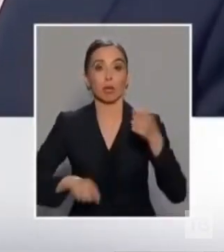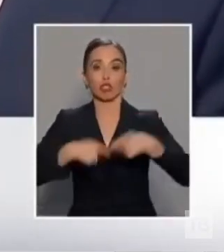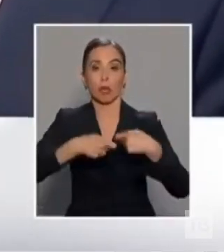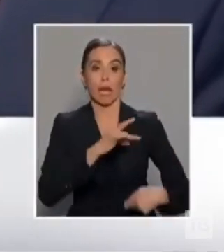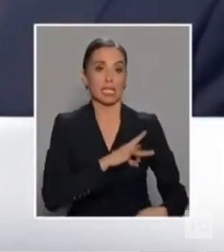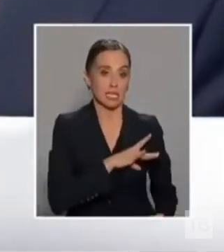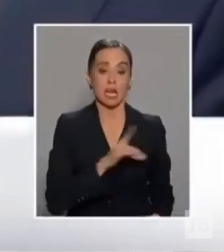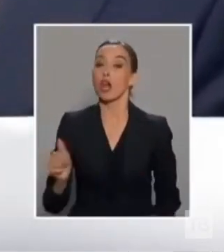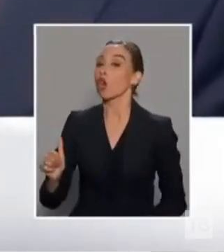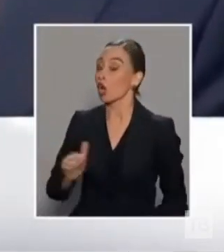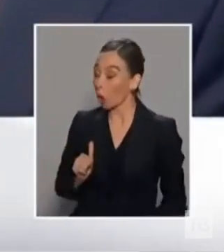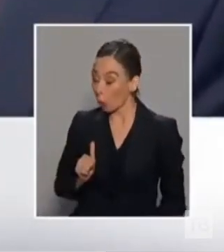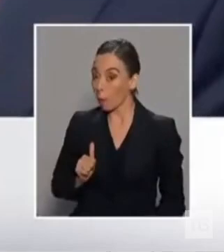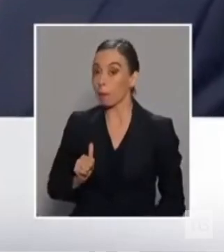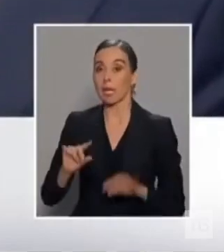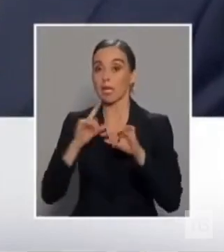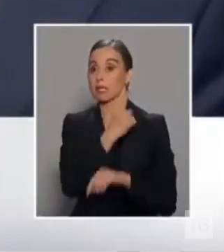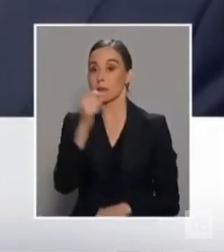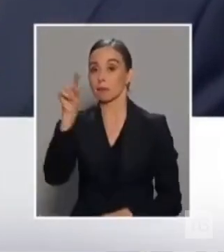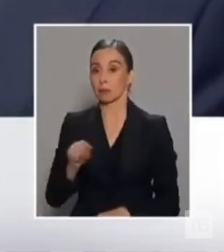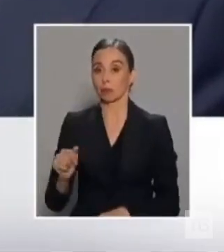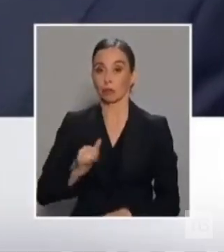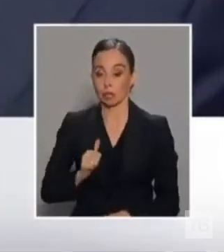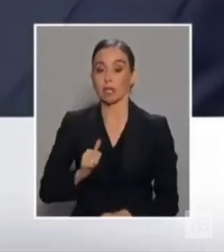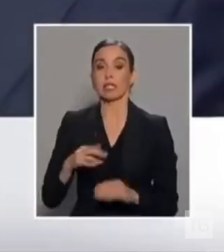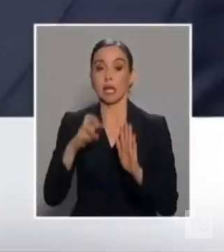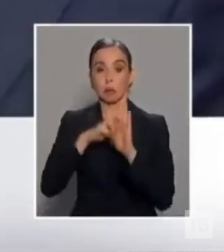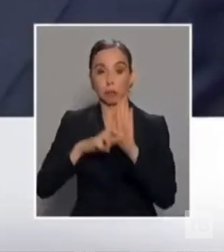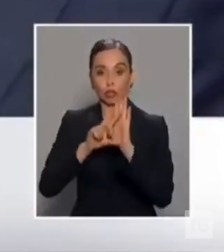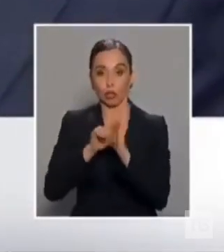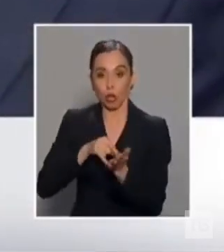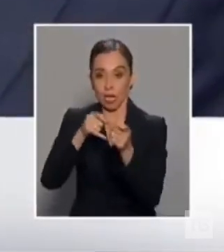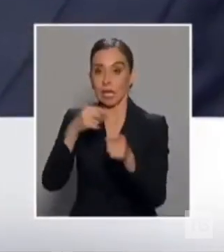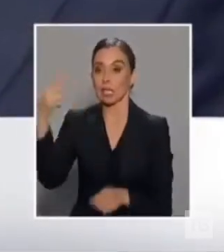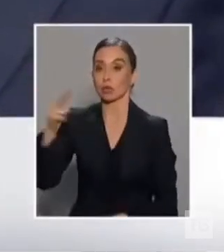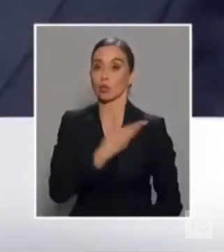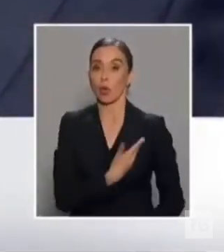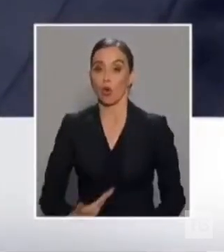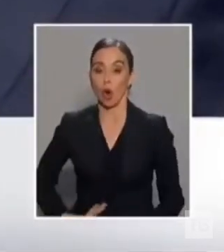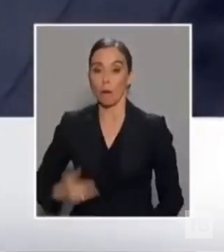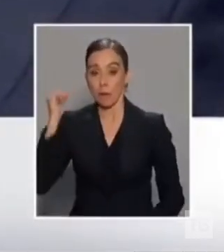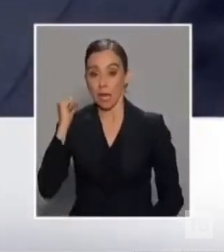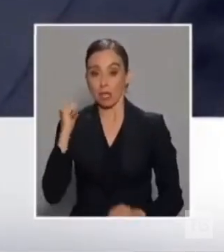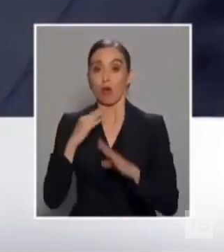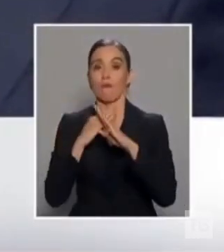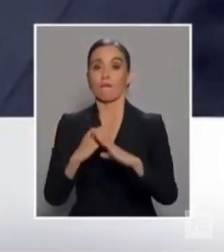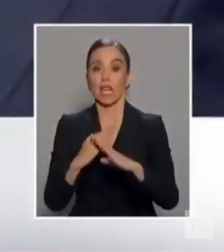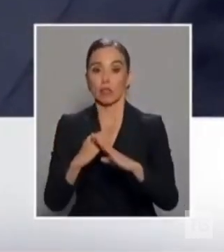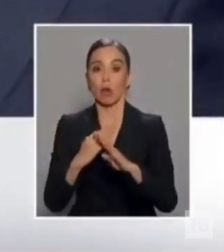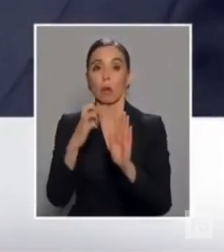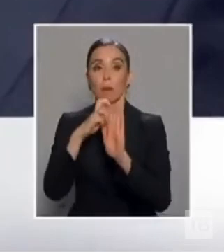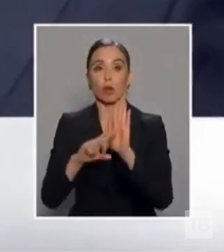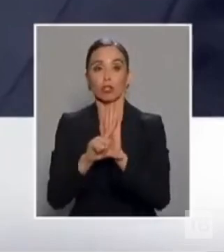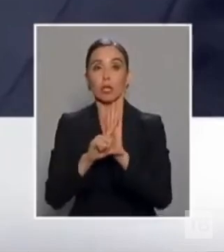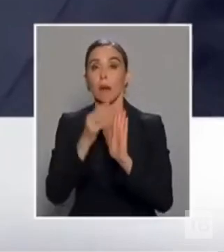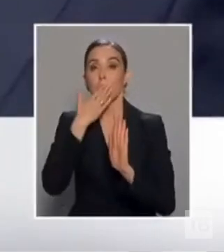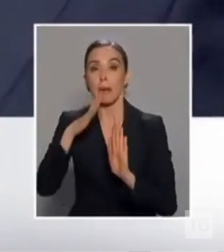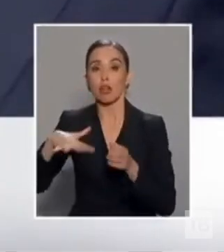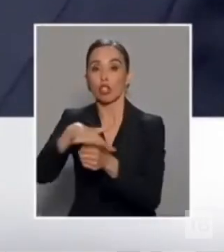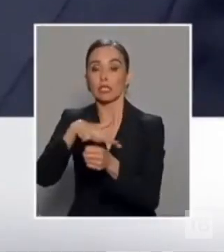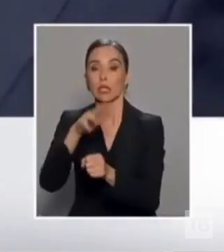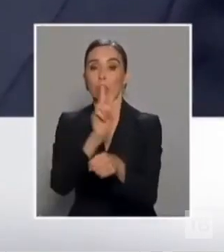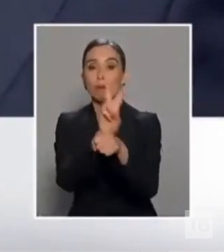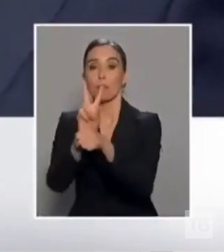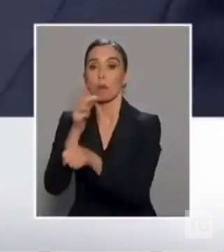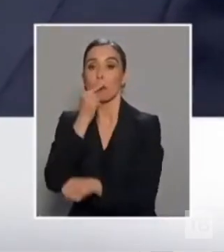hemos cumplido y lo hemos cumplido a cabalidad. Y hemos sacado adelante iniciativas que su gobierno ha vetado, como por ejemplo, iniciativas que mejoran la situación de